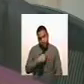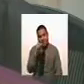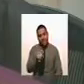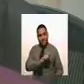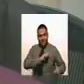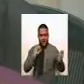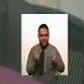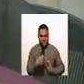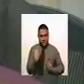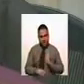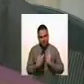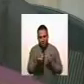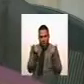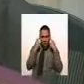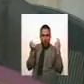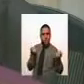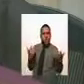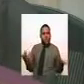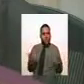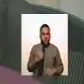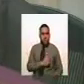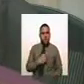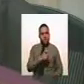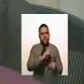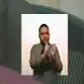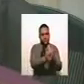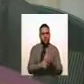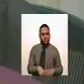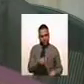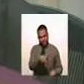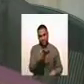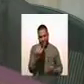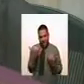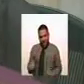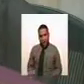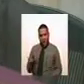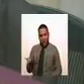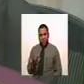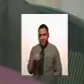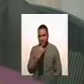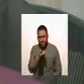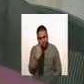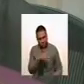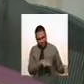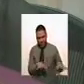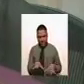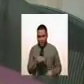cambio de actitud y de estrategia, ya que las actuales deshonran a la